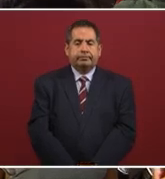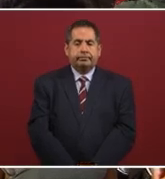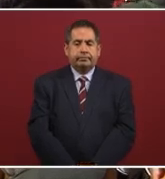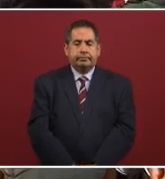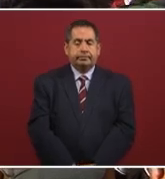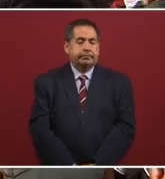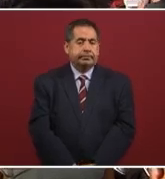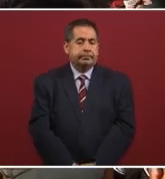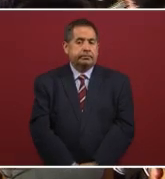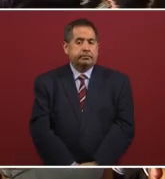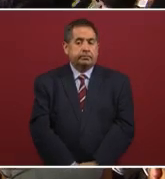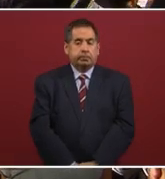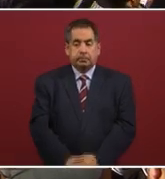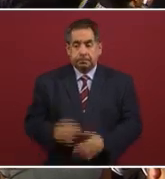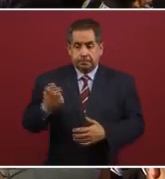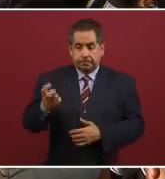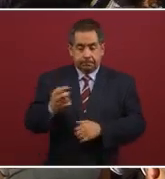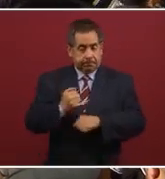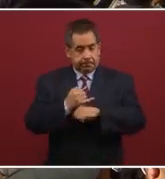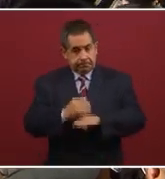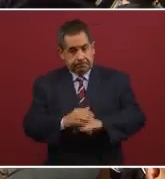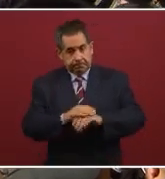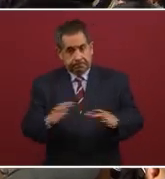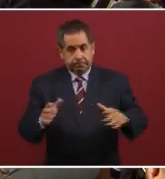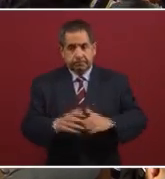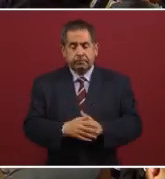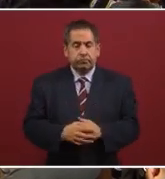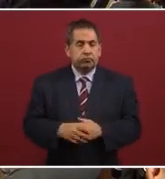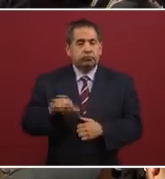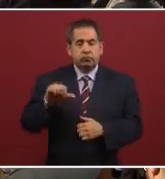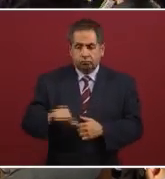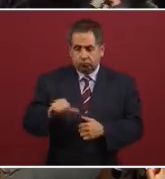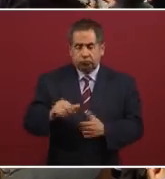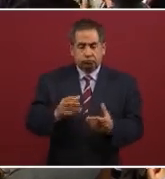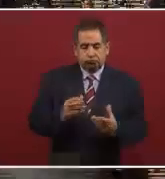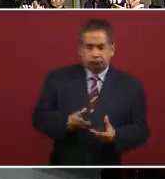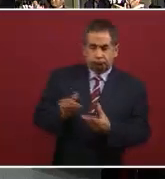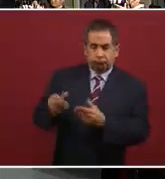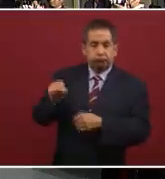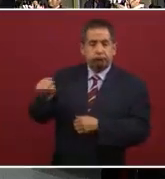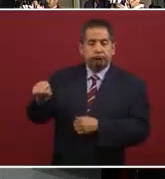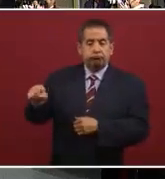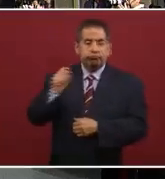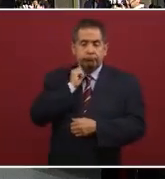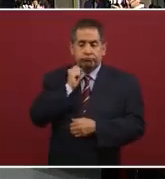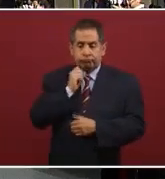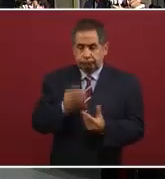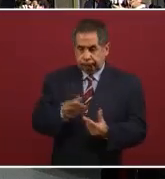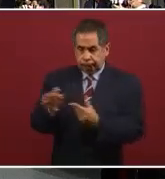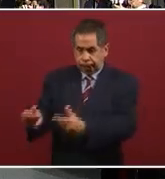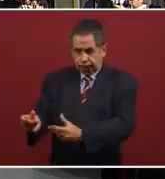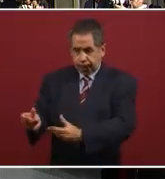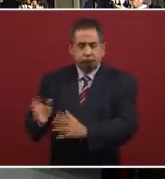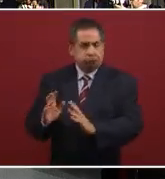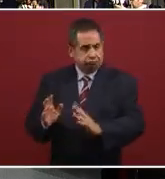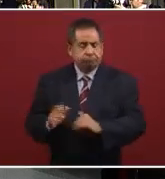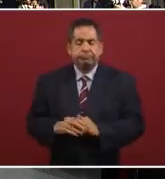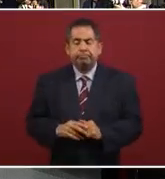Bueno, pues esa es la información. Hoy se entrega la documentación al Senado